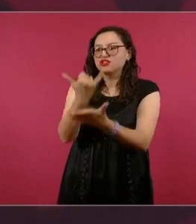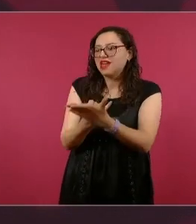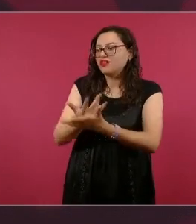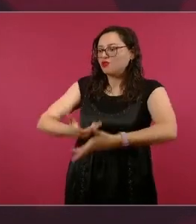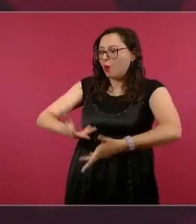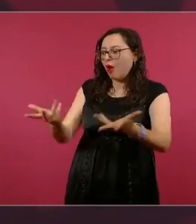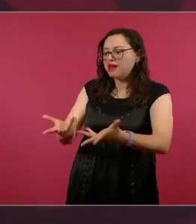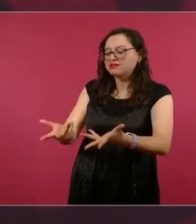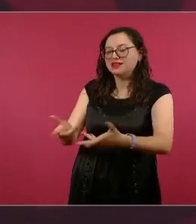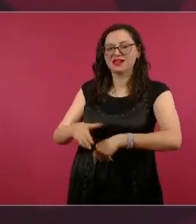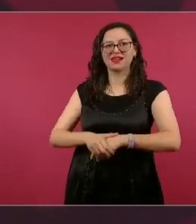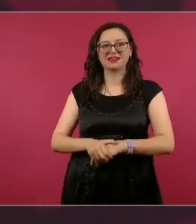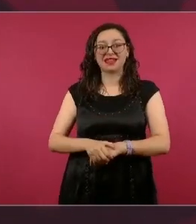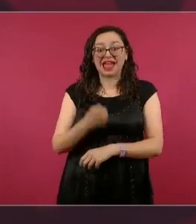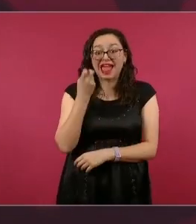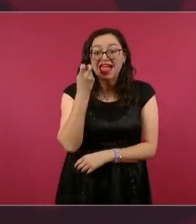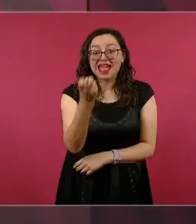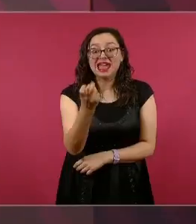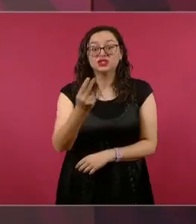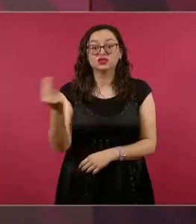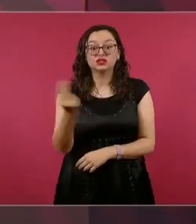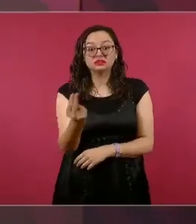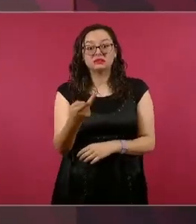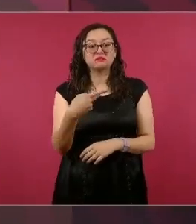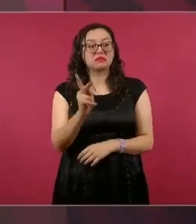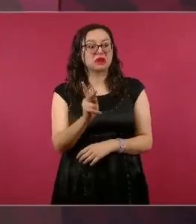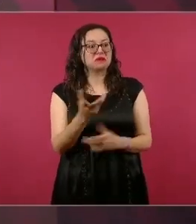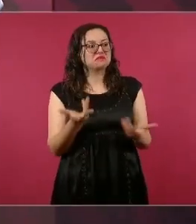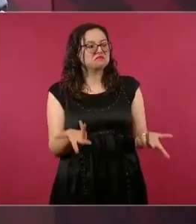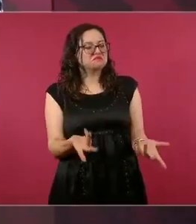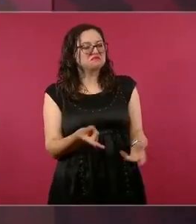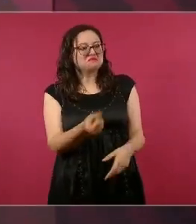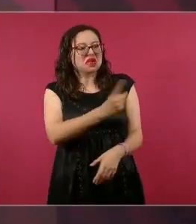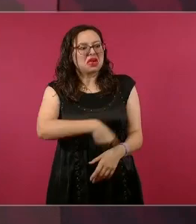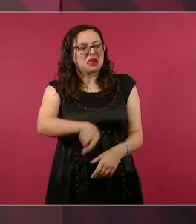¿Qué hicieron en toda la campaña?